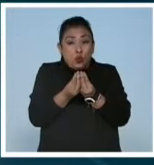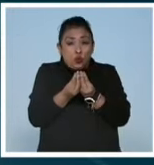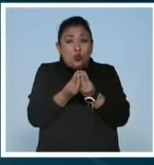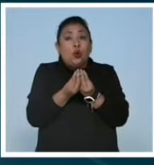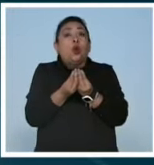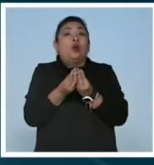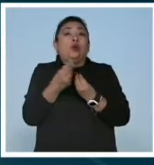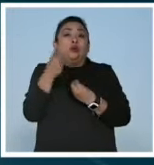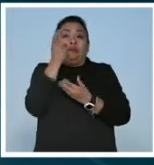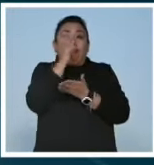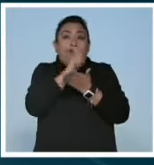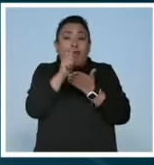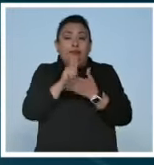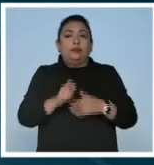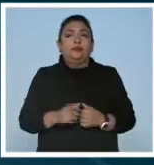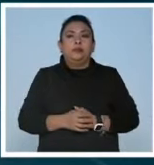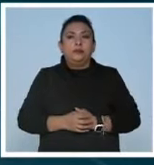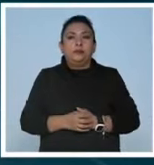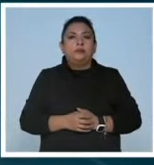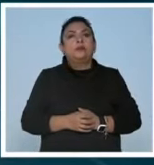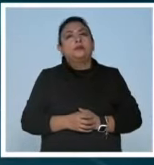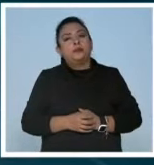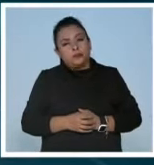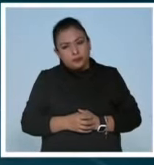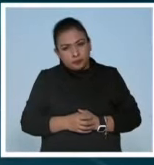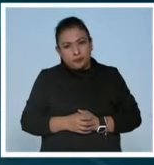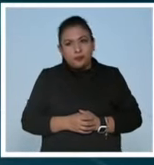y con su obra. Bueno,